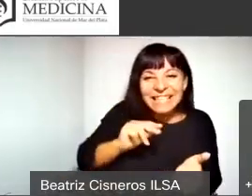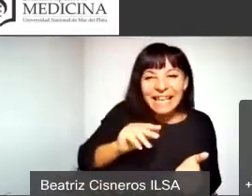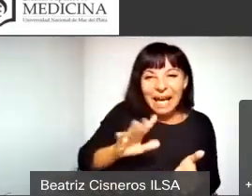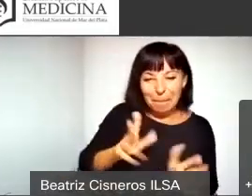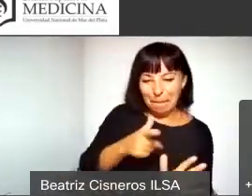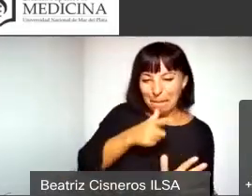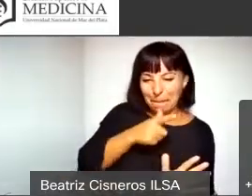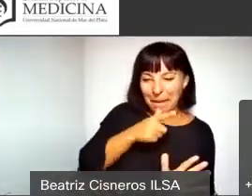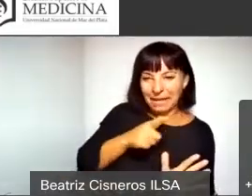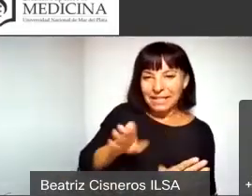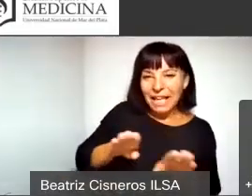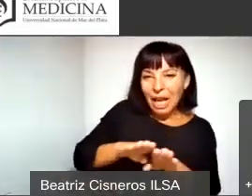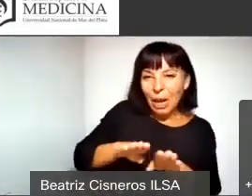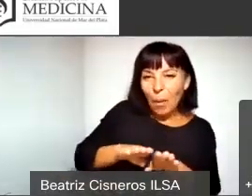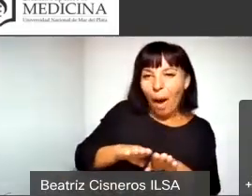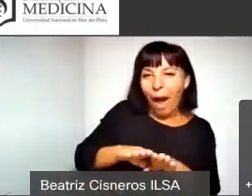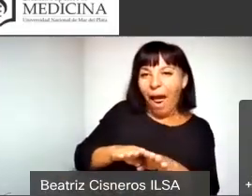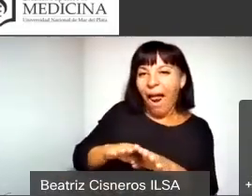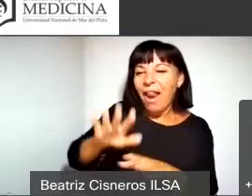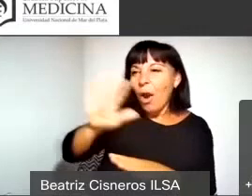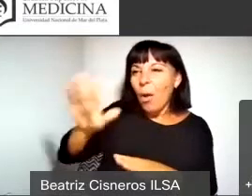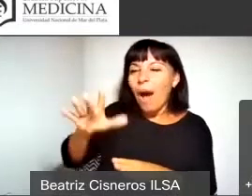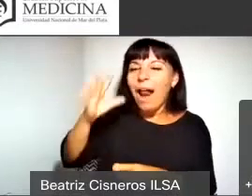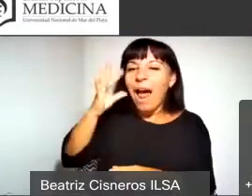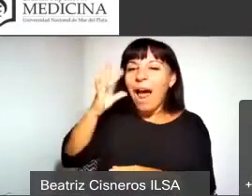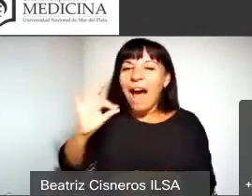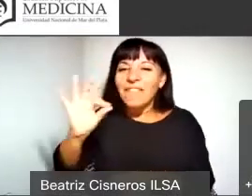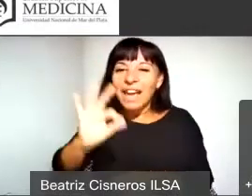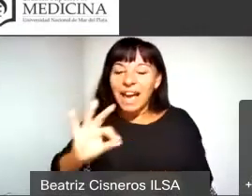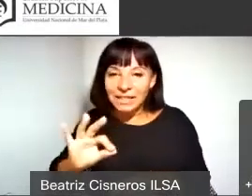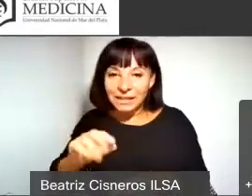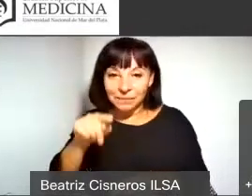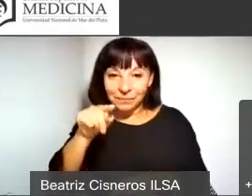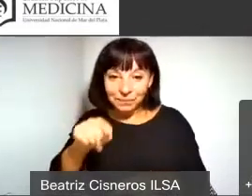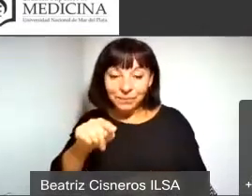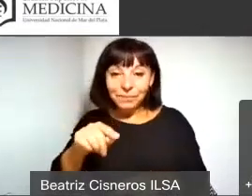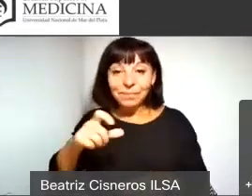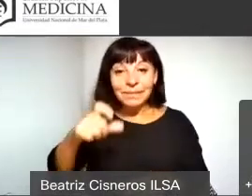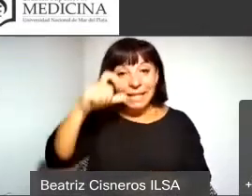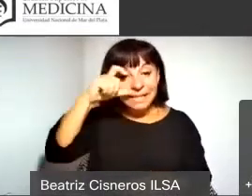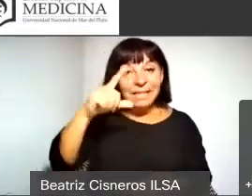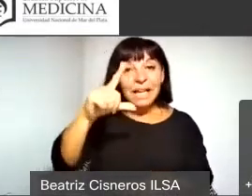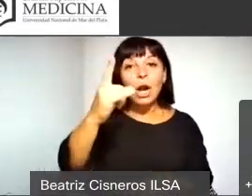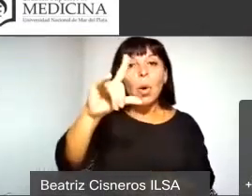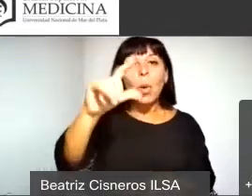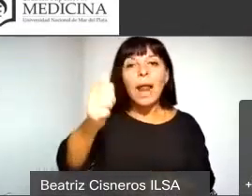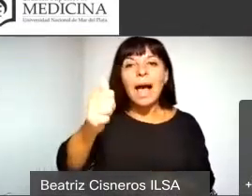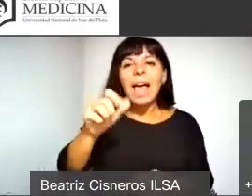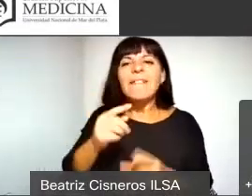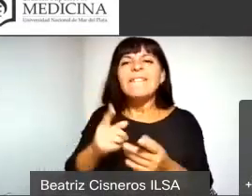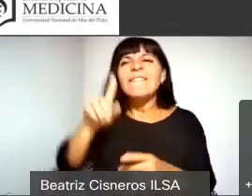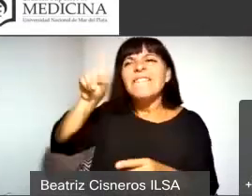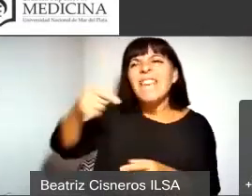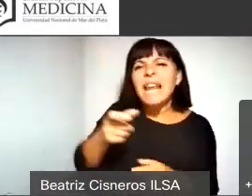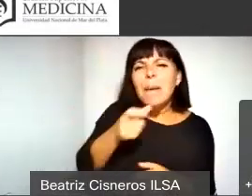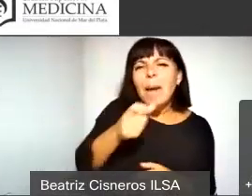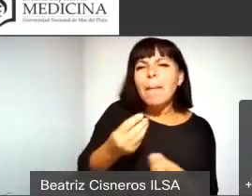por celulosa. Eso fue lo que él vio. De ahí surge el término célula. Viene la palabra celda.